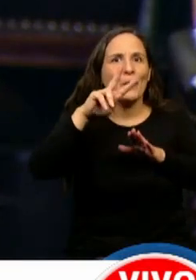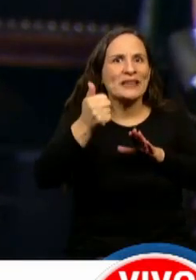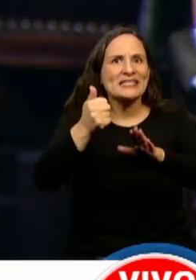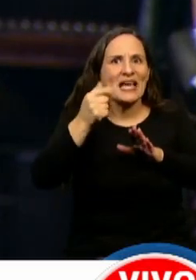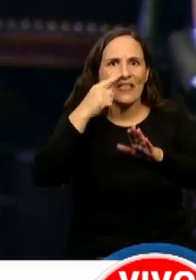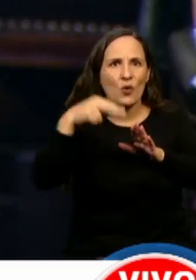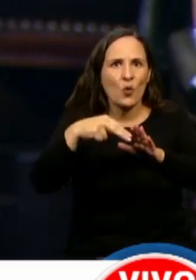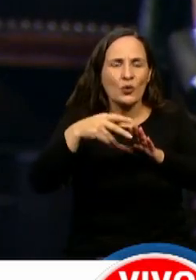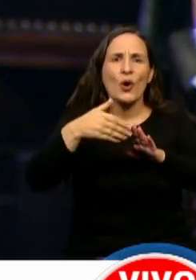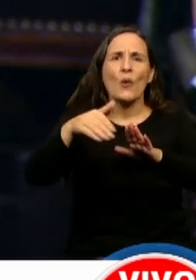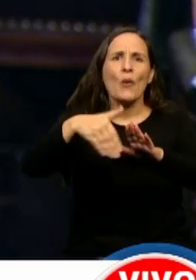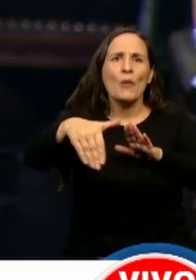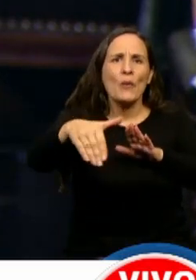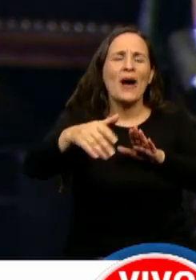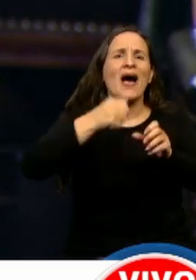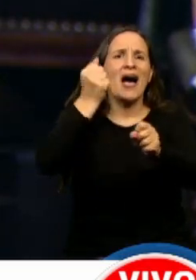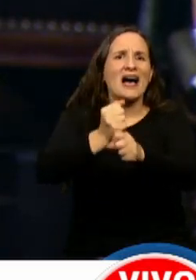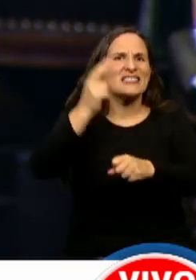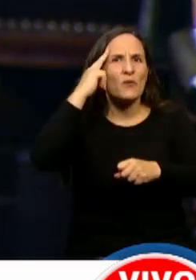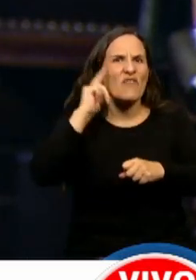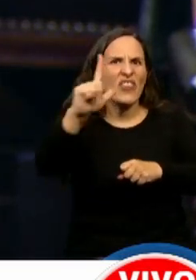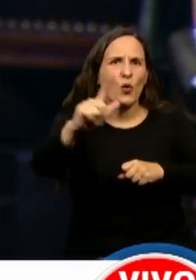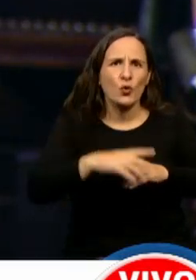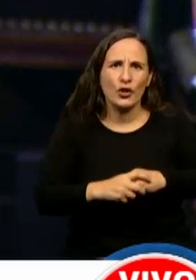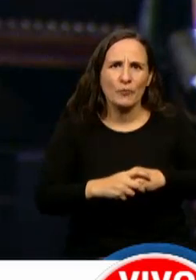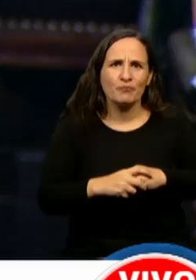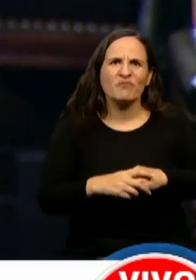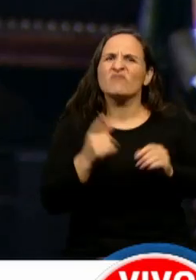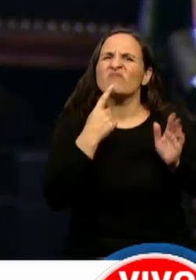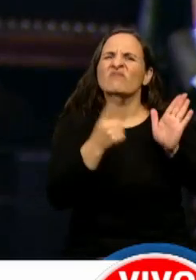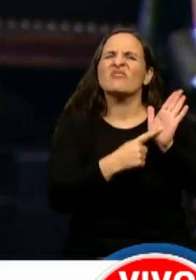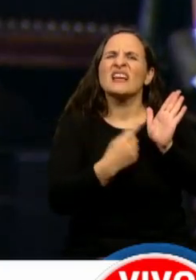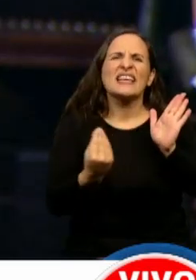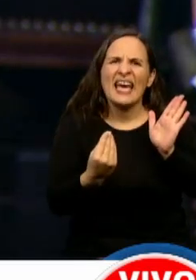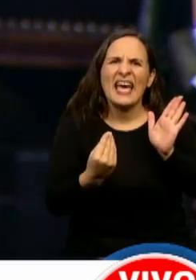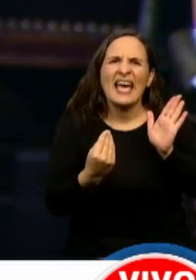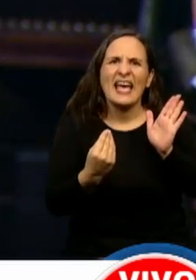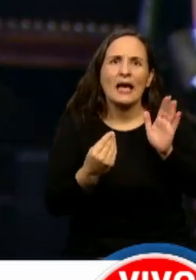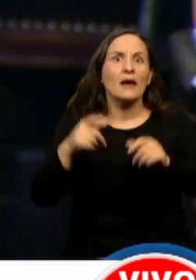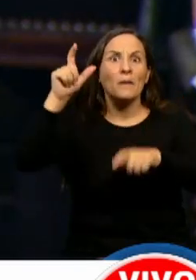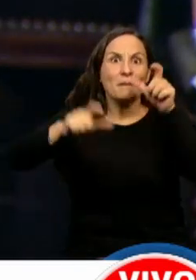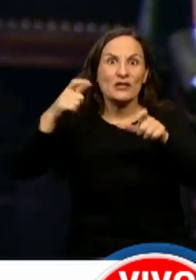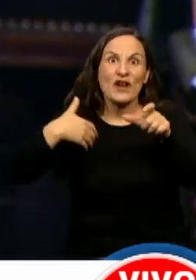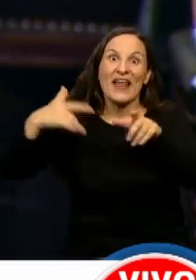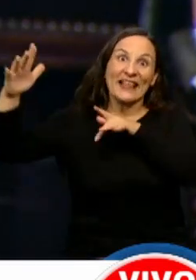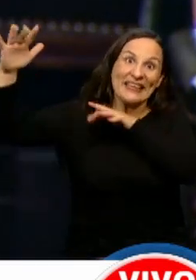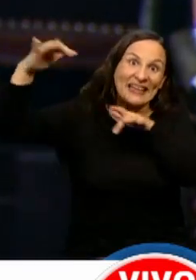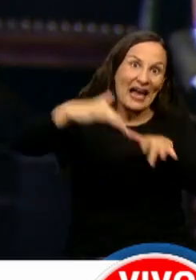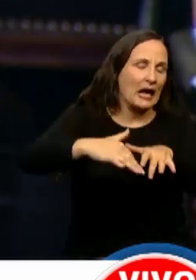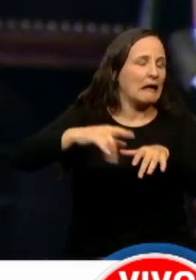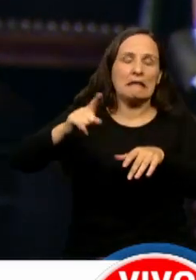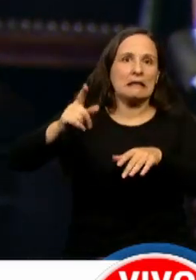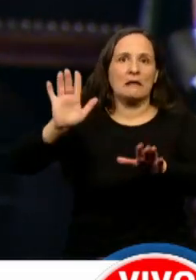junio y va a regir hasta el 9 de julio, en donde se pone un cepo al ingreso de argentinos provenientes